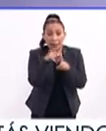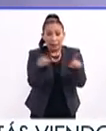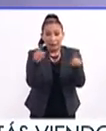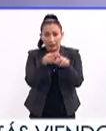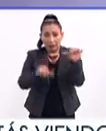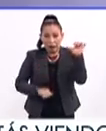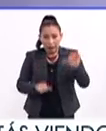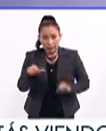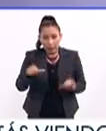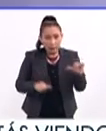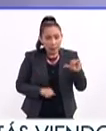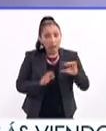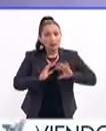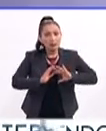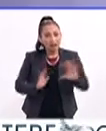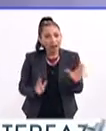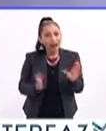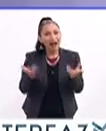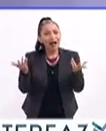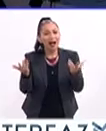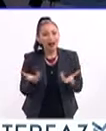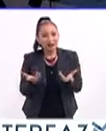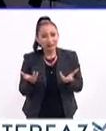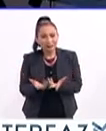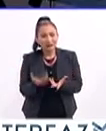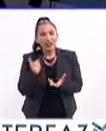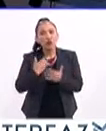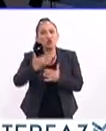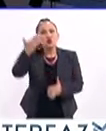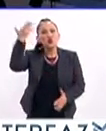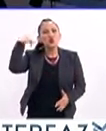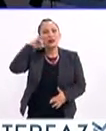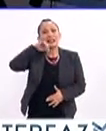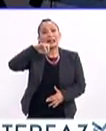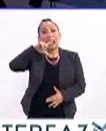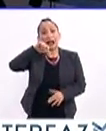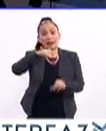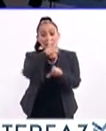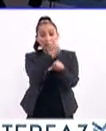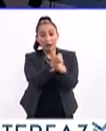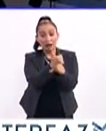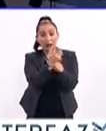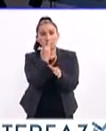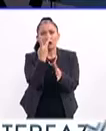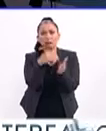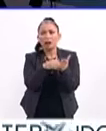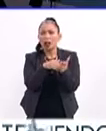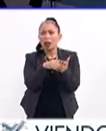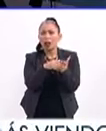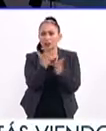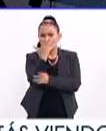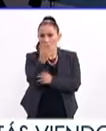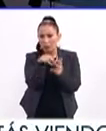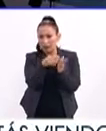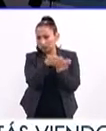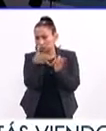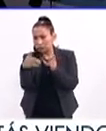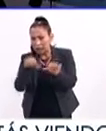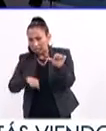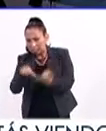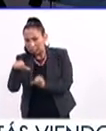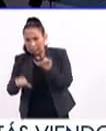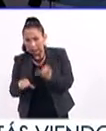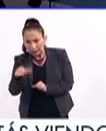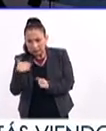diversas acciones se están llevando a cabo desde que el INALI se creó en el 2005. En el